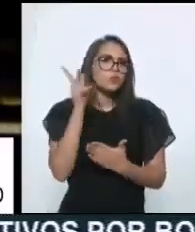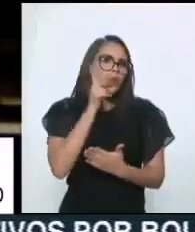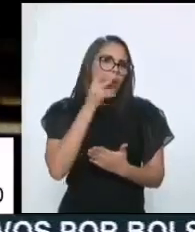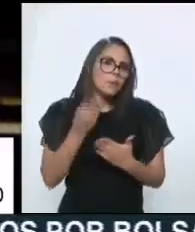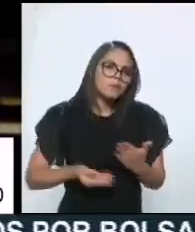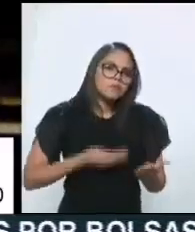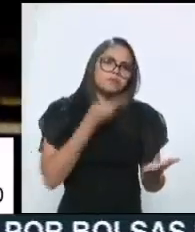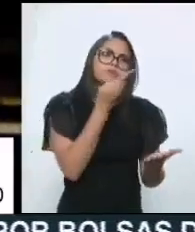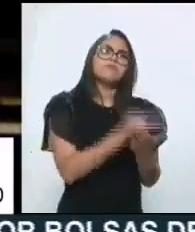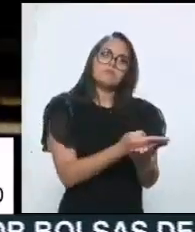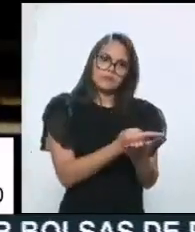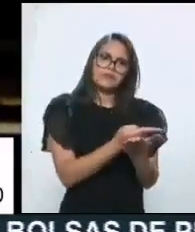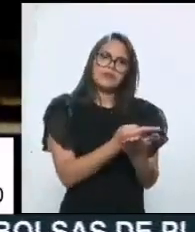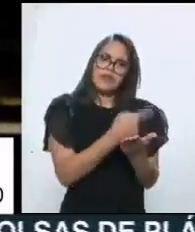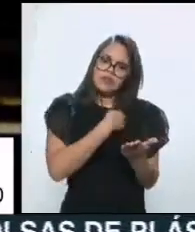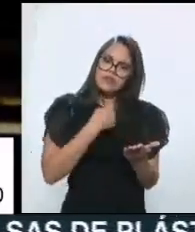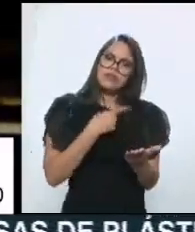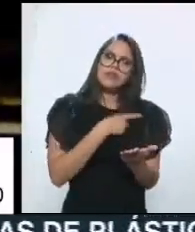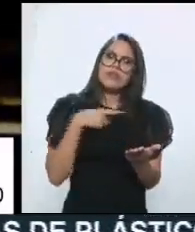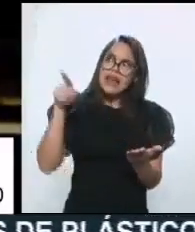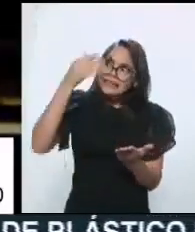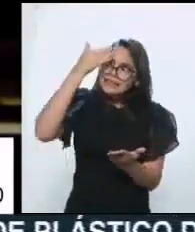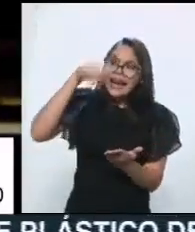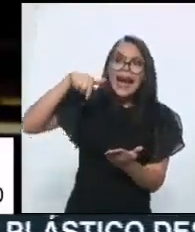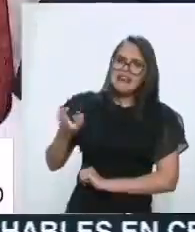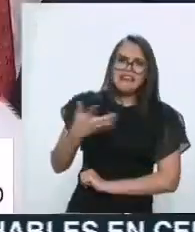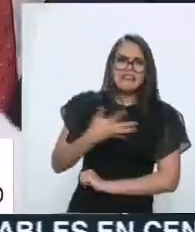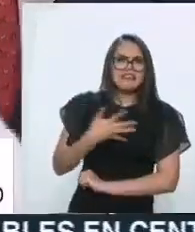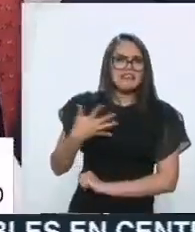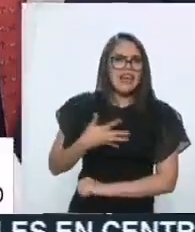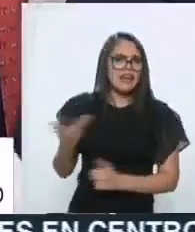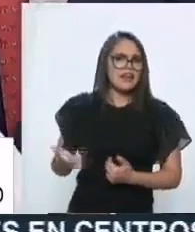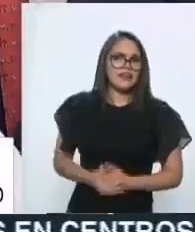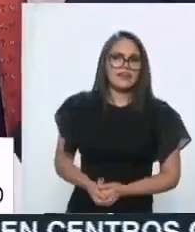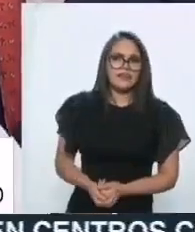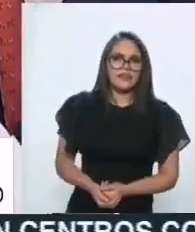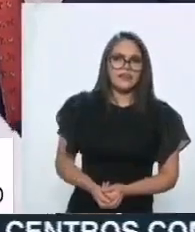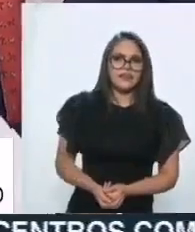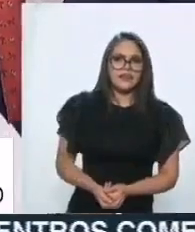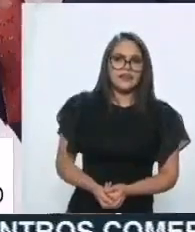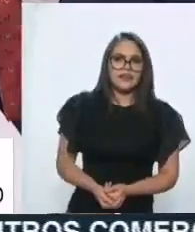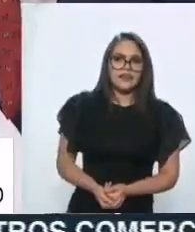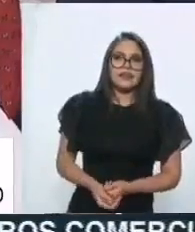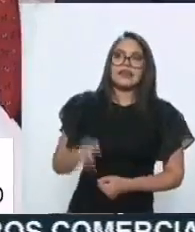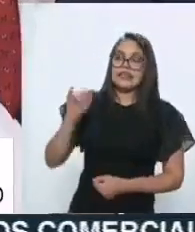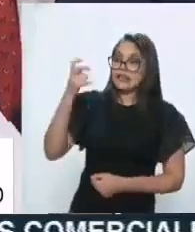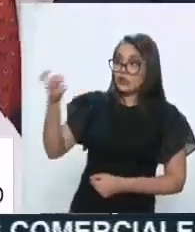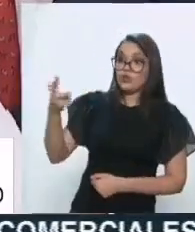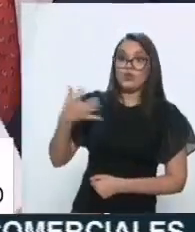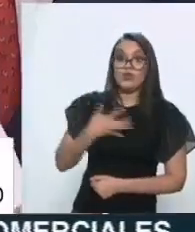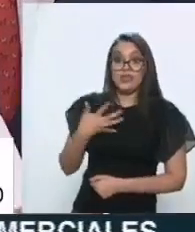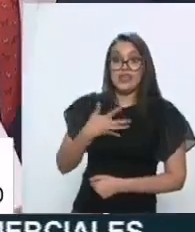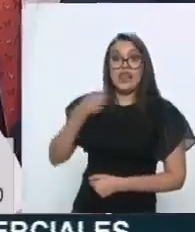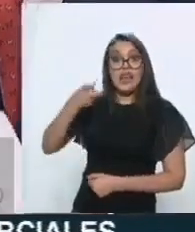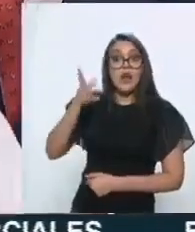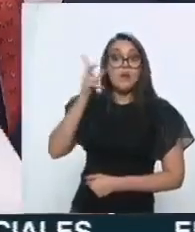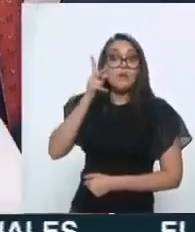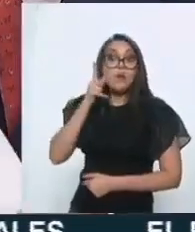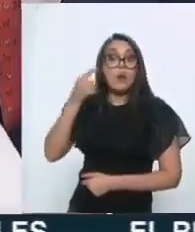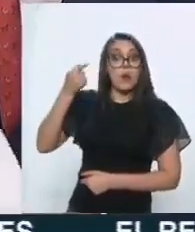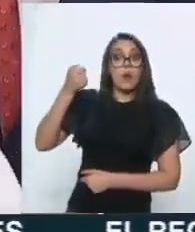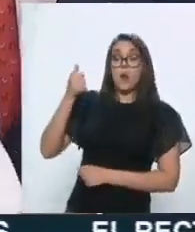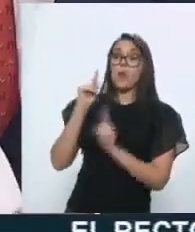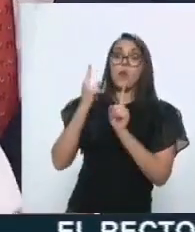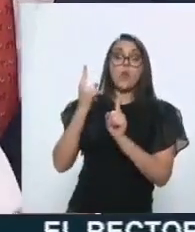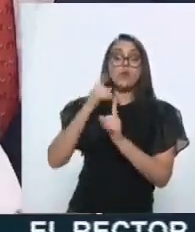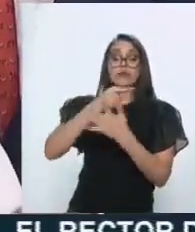señalan es que se tuvo conocimiento y que se participó activamente. Y no son las primeras que ustedes presentaron evidencias durante el sexenio